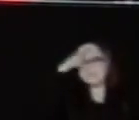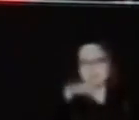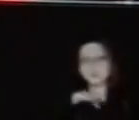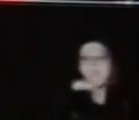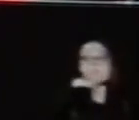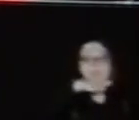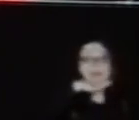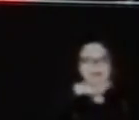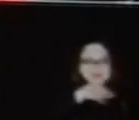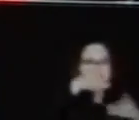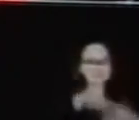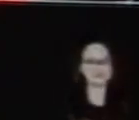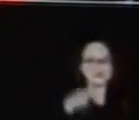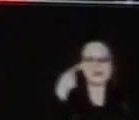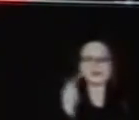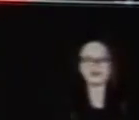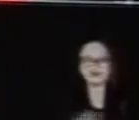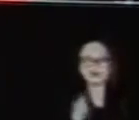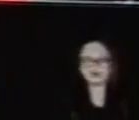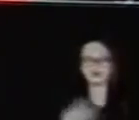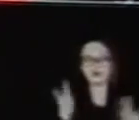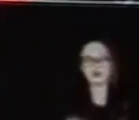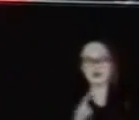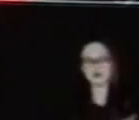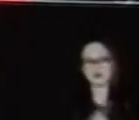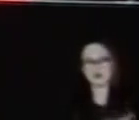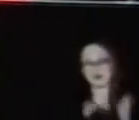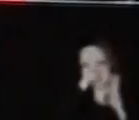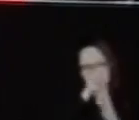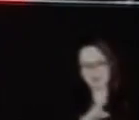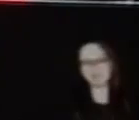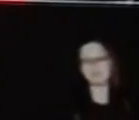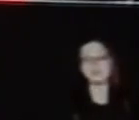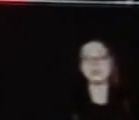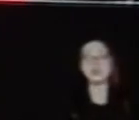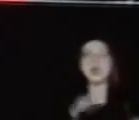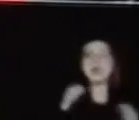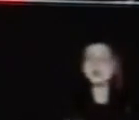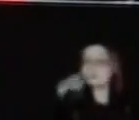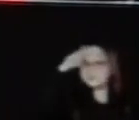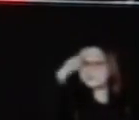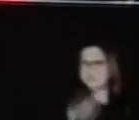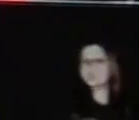maíz, esa planta bendita, y somos la nación